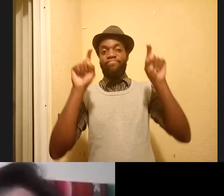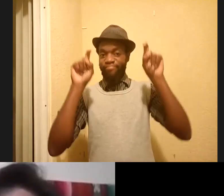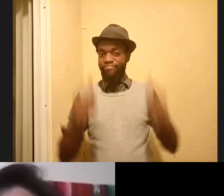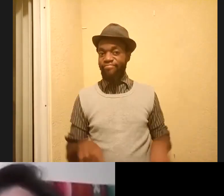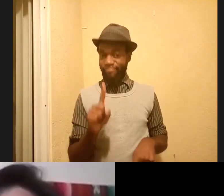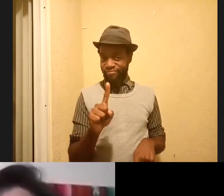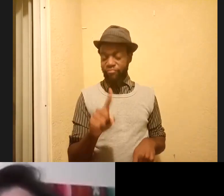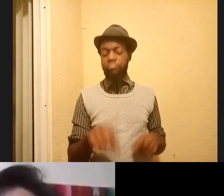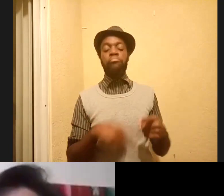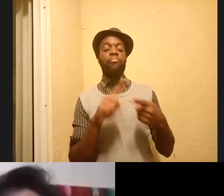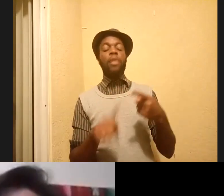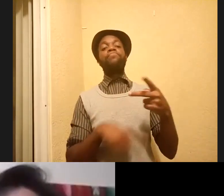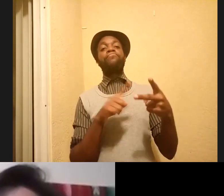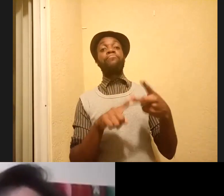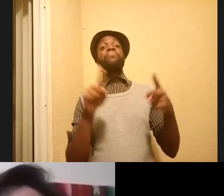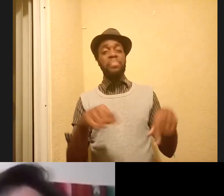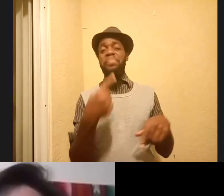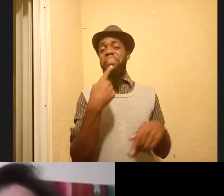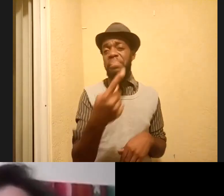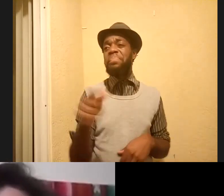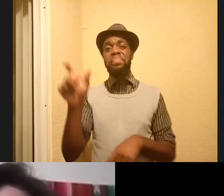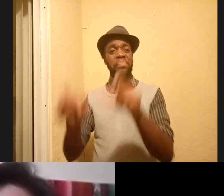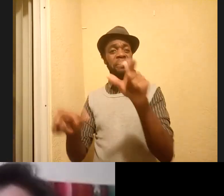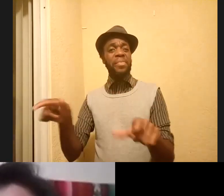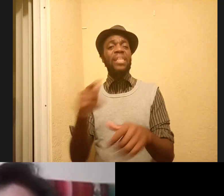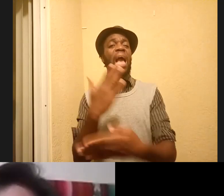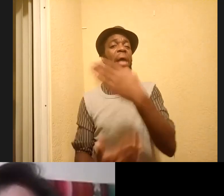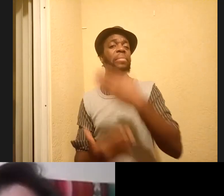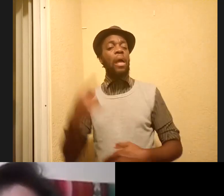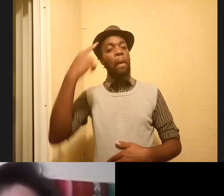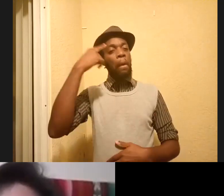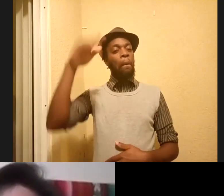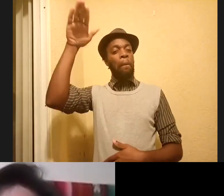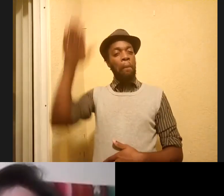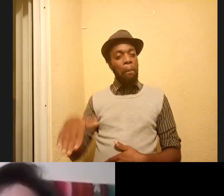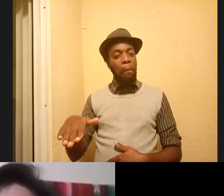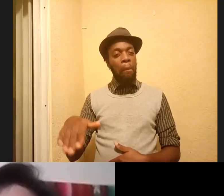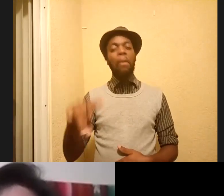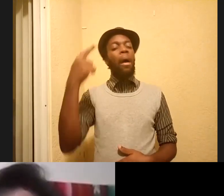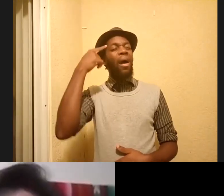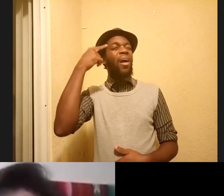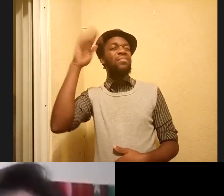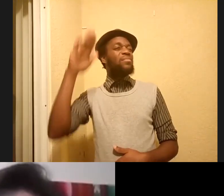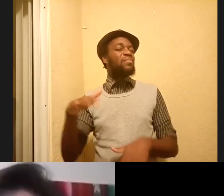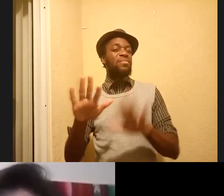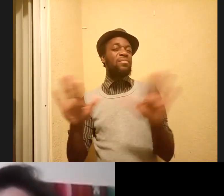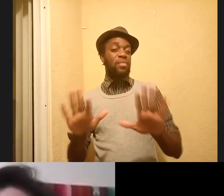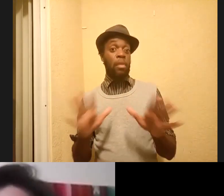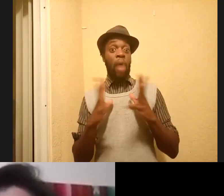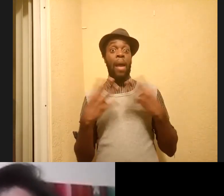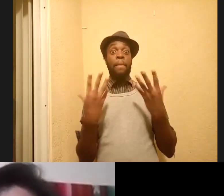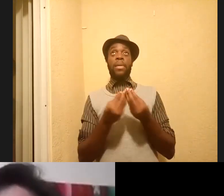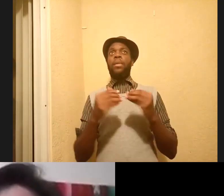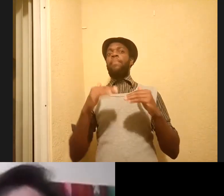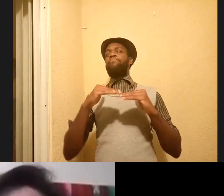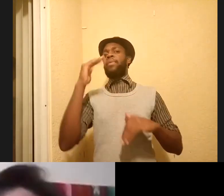infantilizada. En este aspecto influye la actuación, y necesariamente tenemos que decirlo, del medio familiar, no